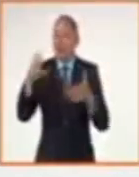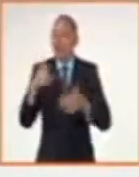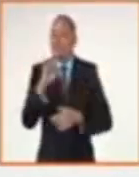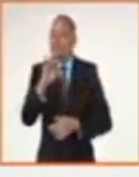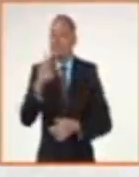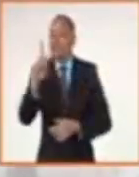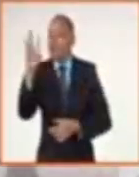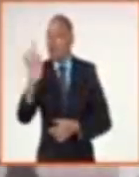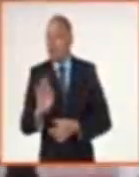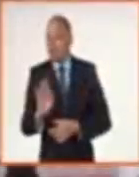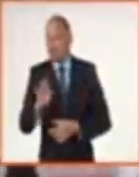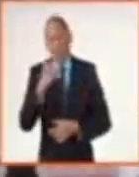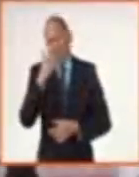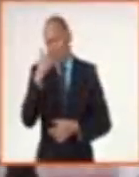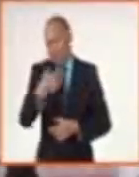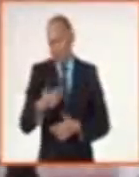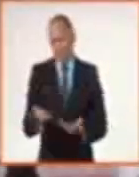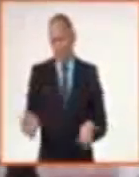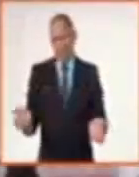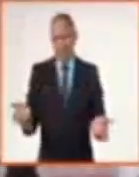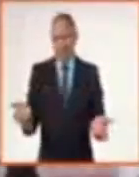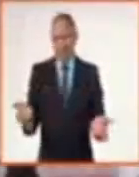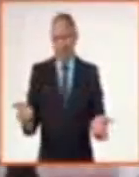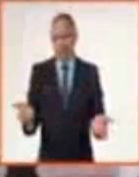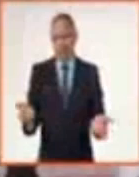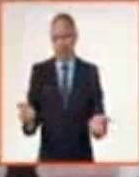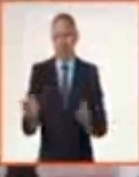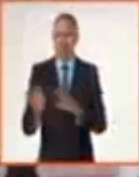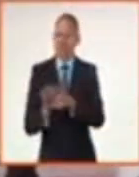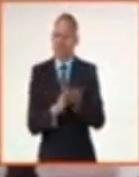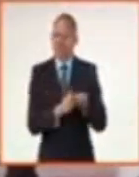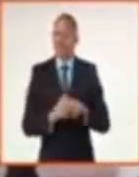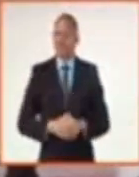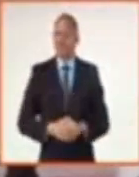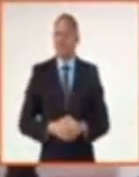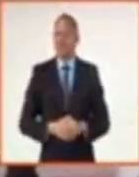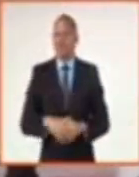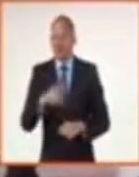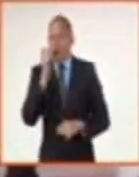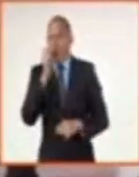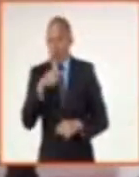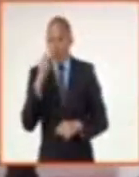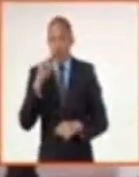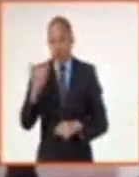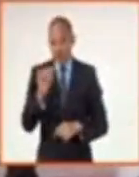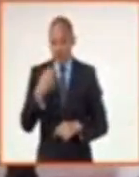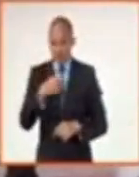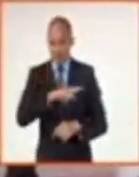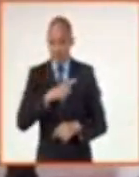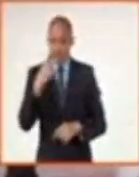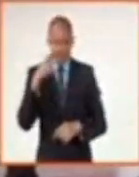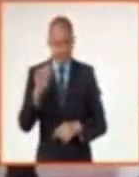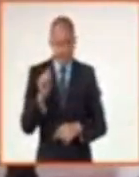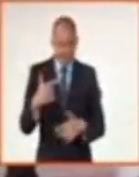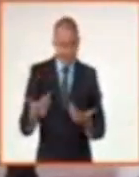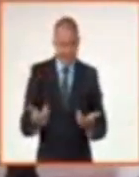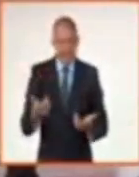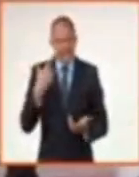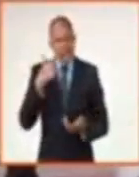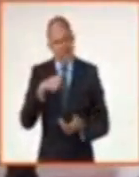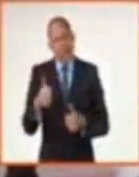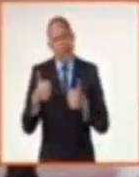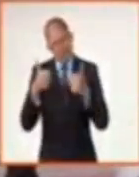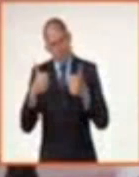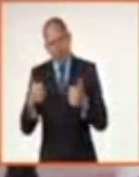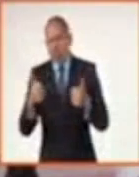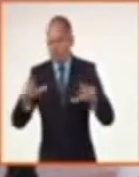hay elementos a las claras, Jorge, que dan una muestra de la calidad de esa votación de ayer